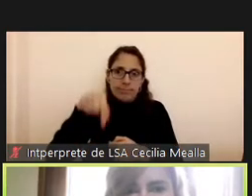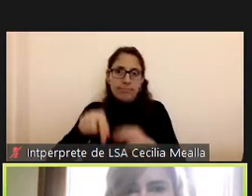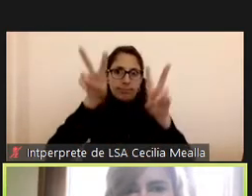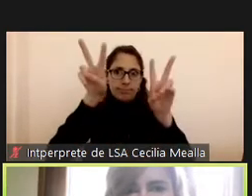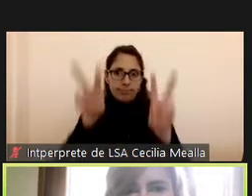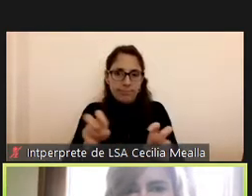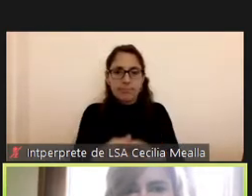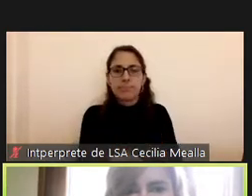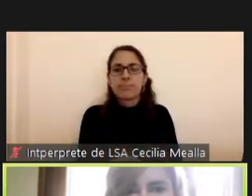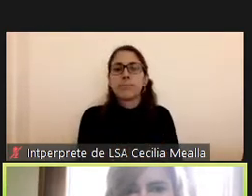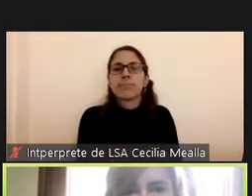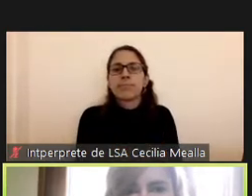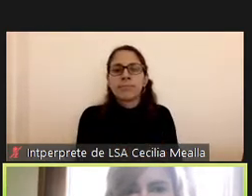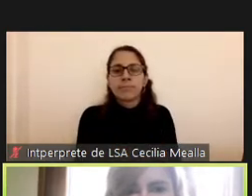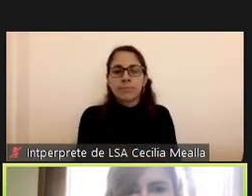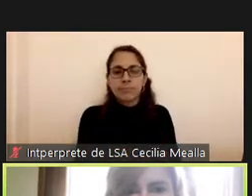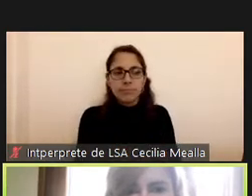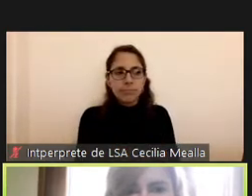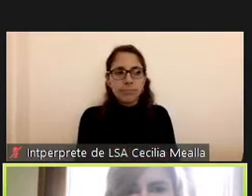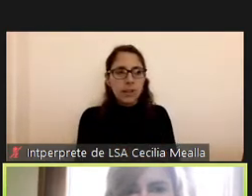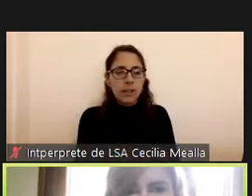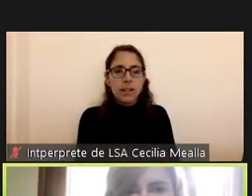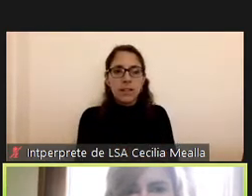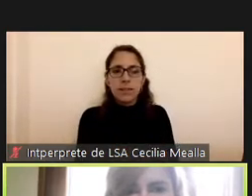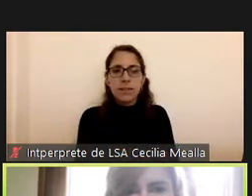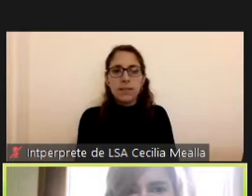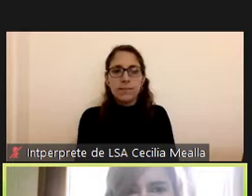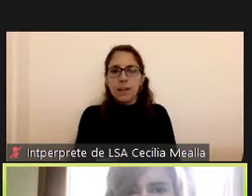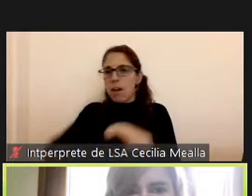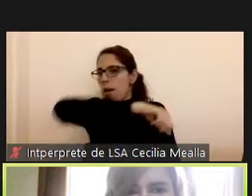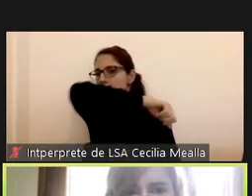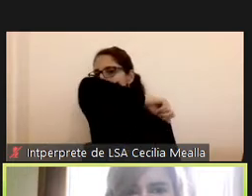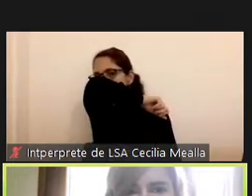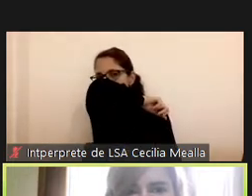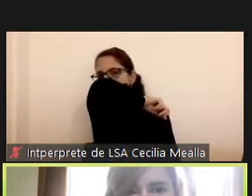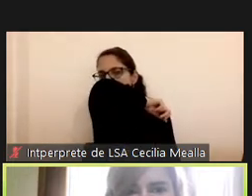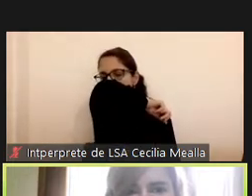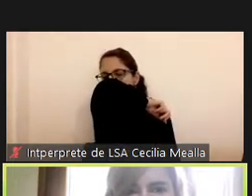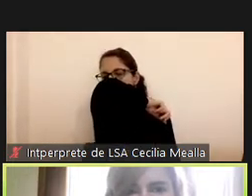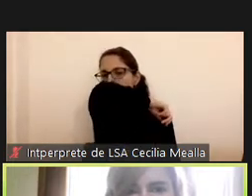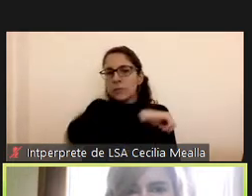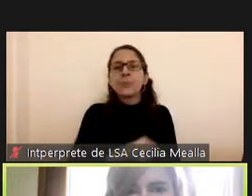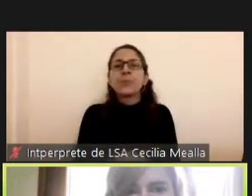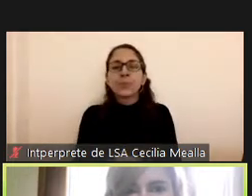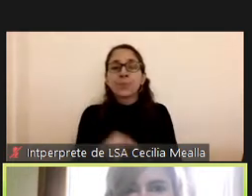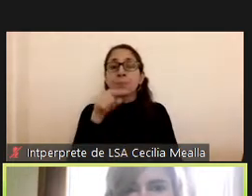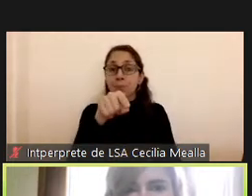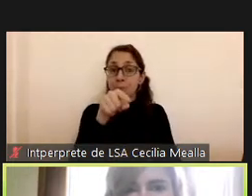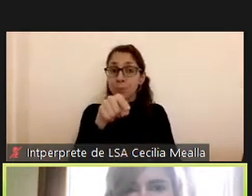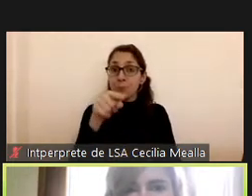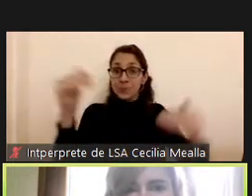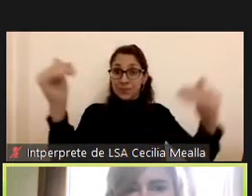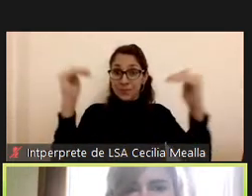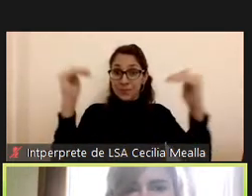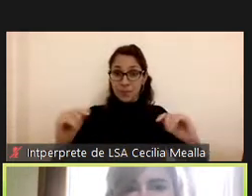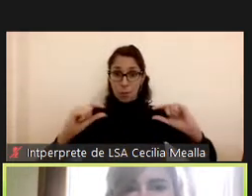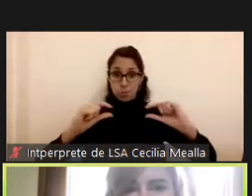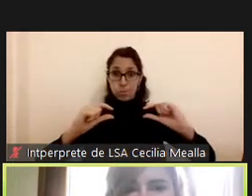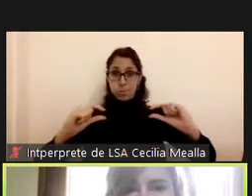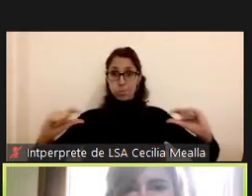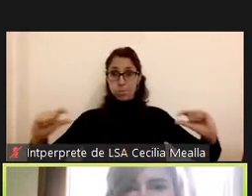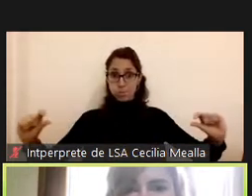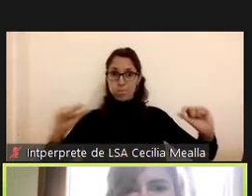importante. Bien, entonces, bueno, acá van a ver entonces, las 2 tienen una